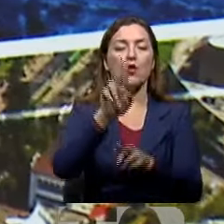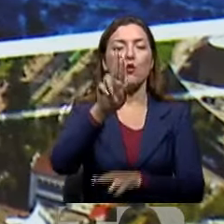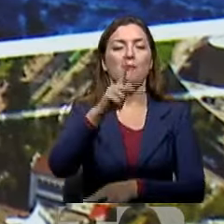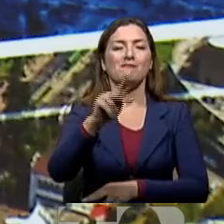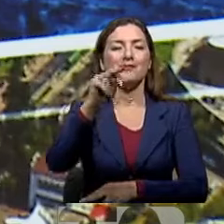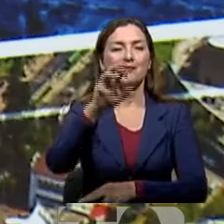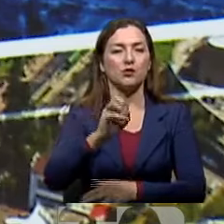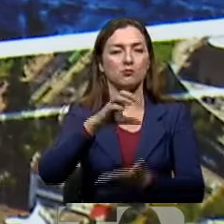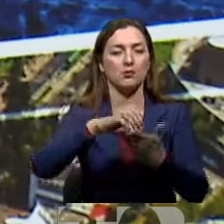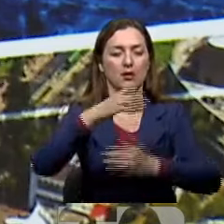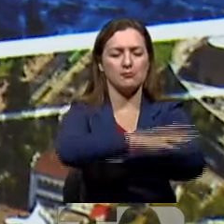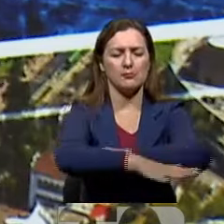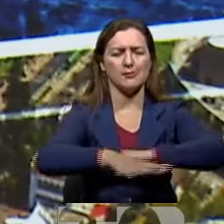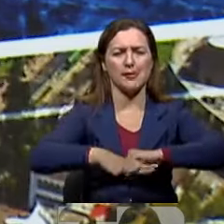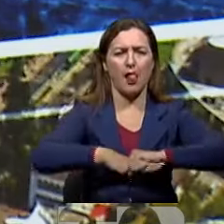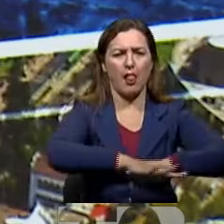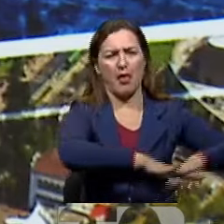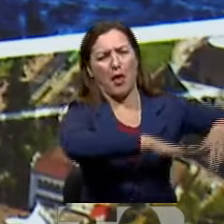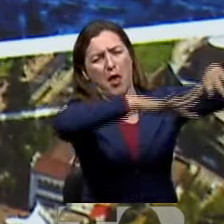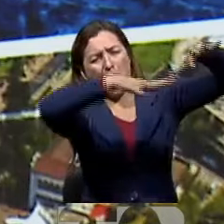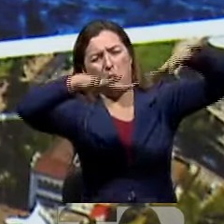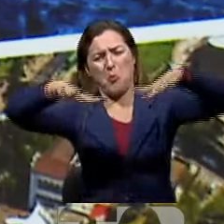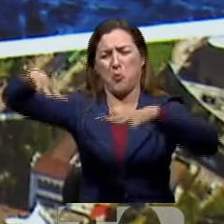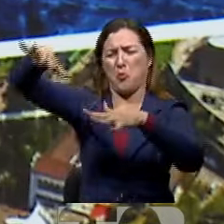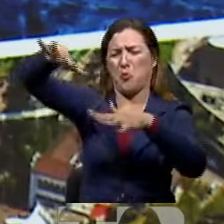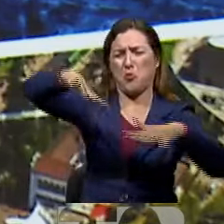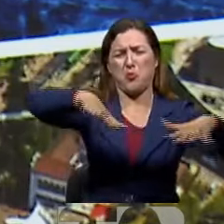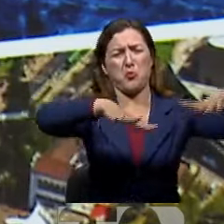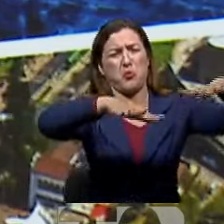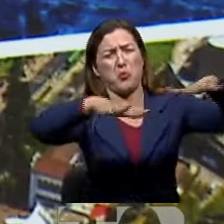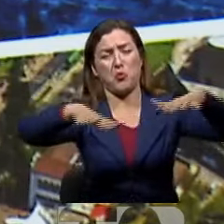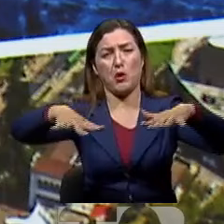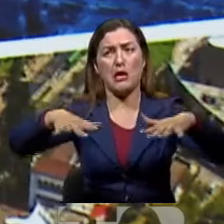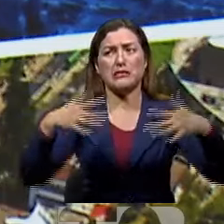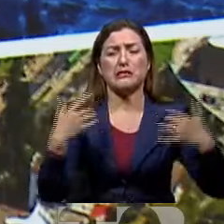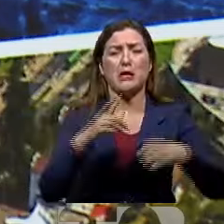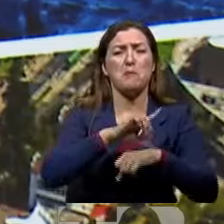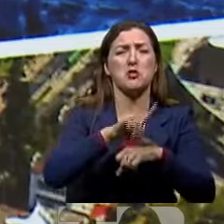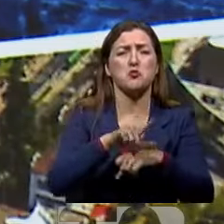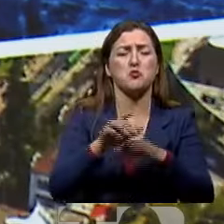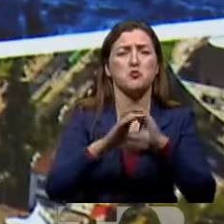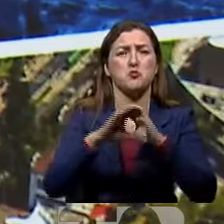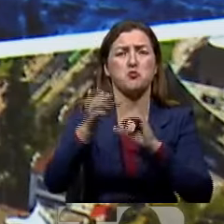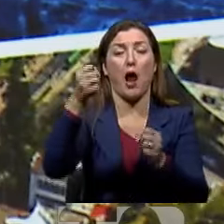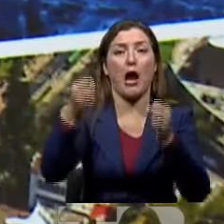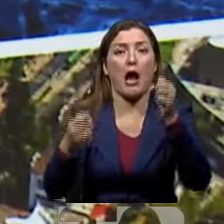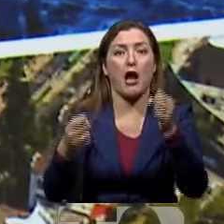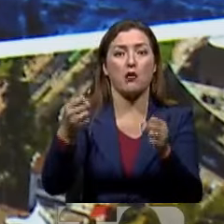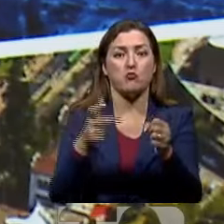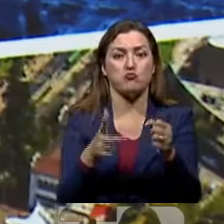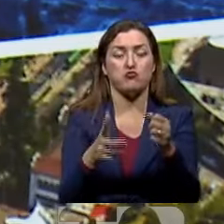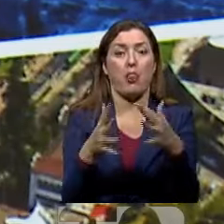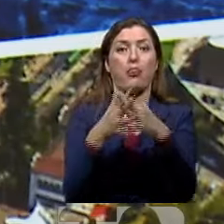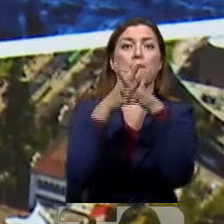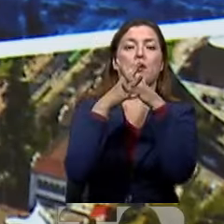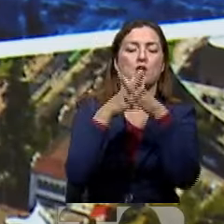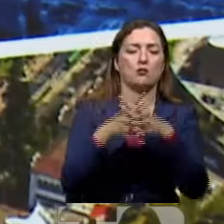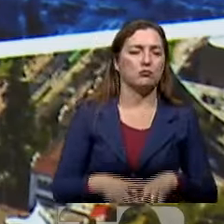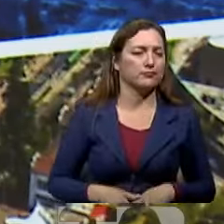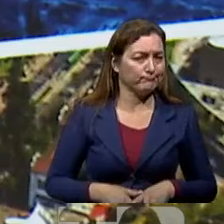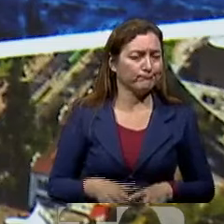Morona, Santiago, nuevamente se desbordó y mantuvo atrapado por varios minutos a un automotor. El tránsito entre las ciudades